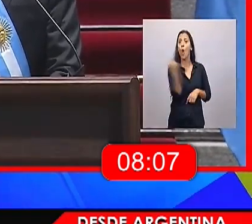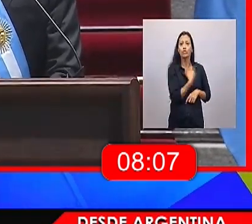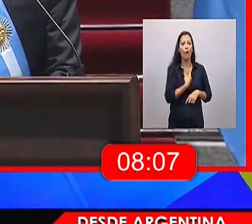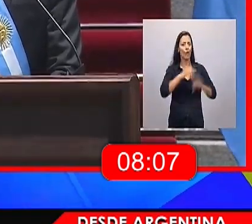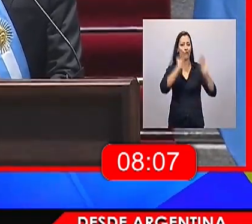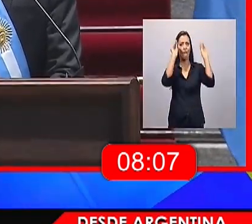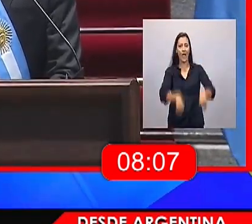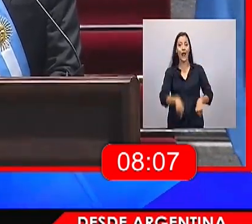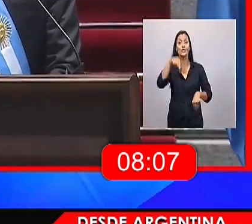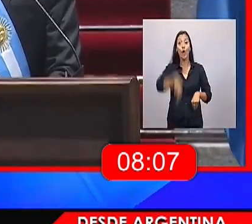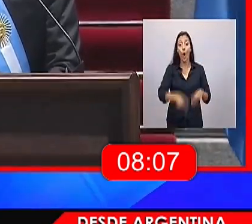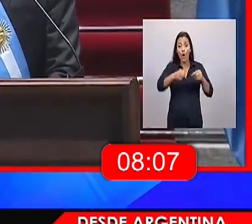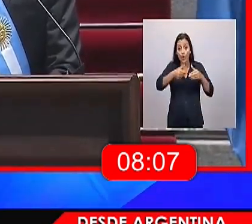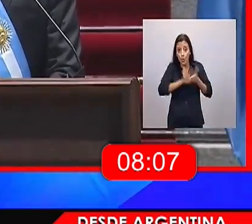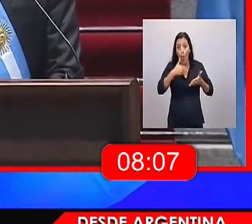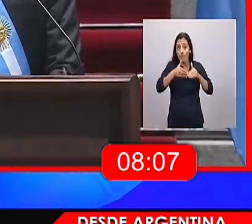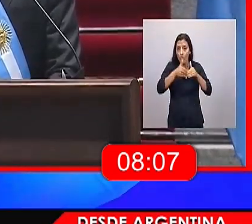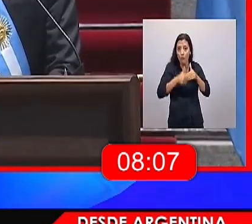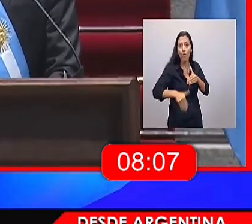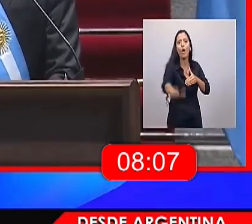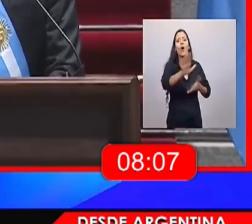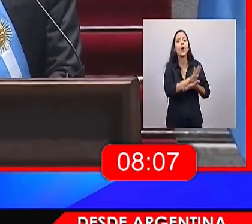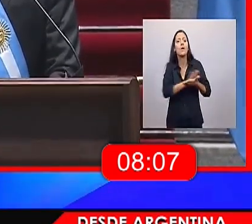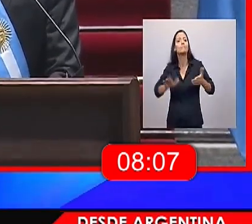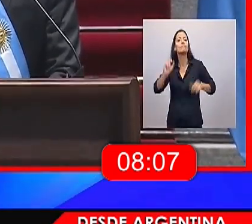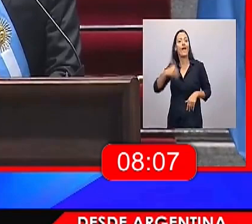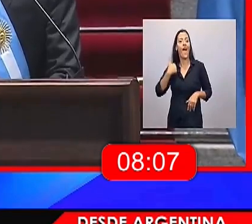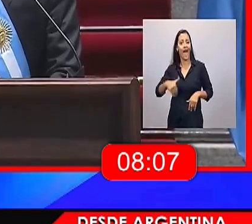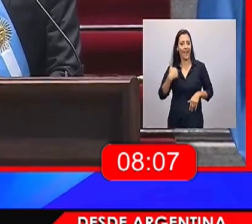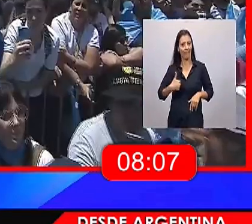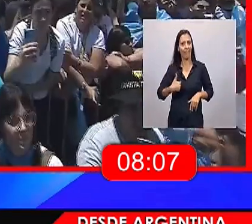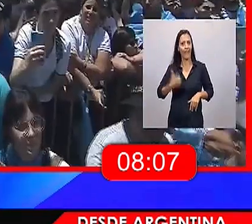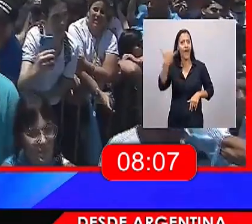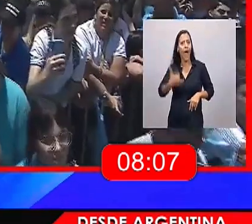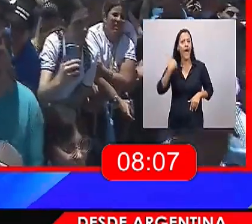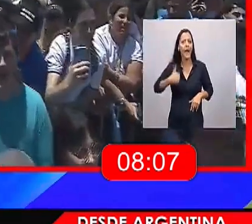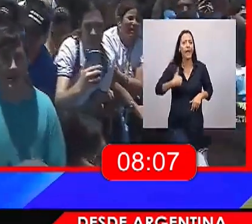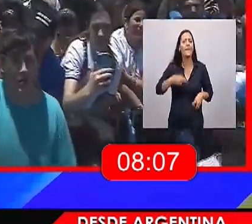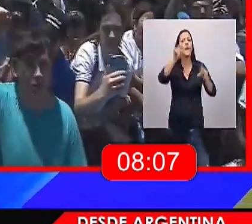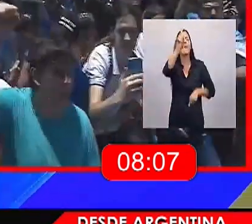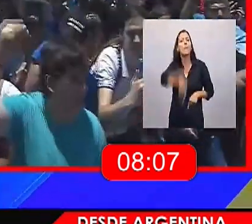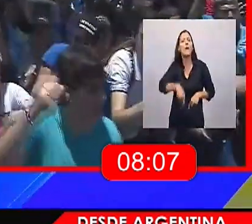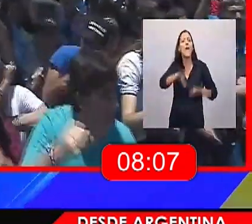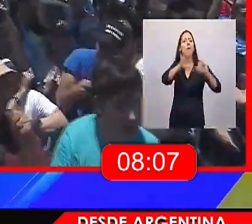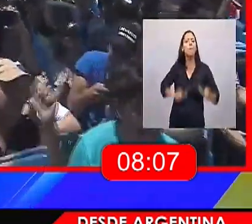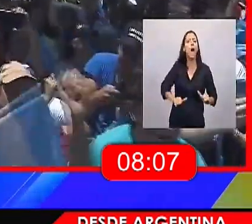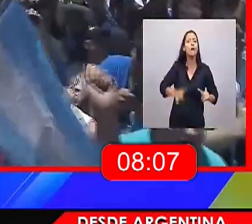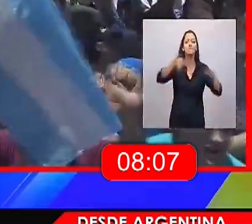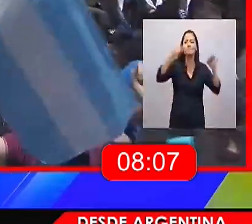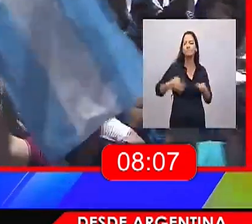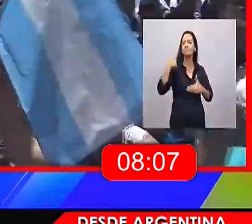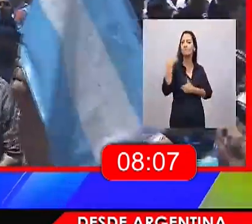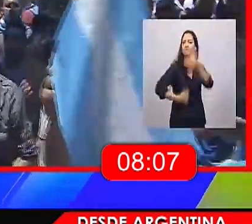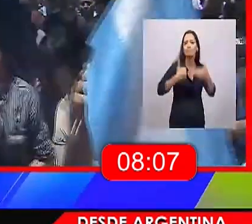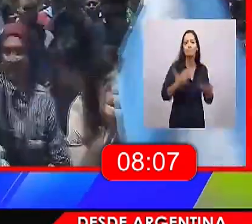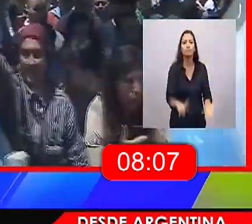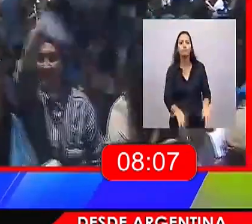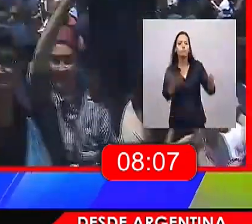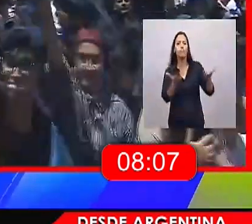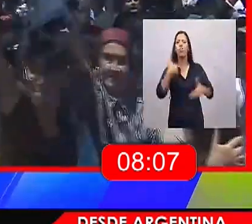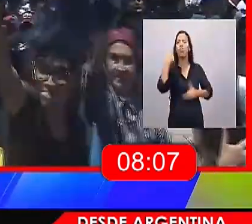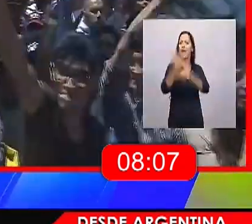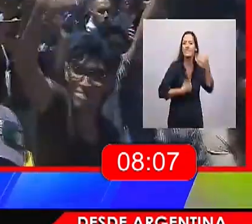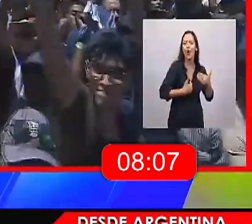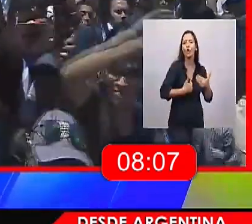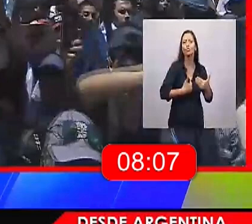cautelosa respecto a que no va a haber resultados inmediatos, sino que esto va a tardar bastante, y el